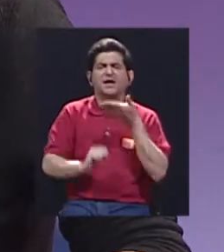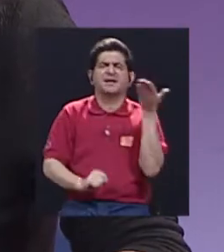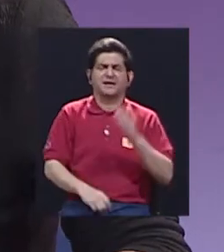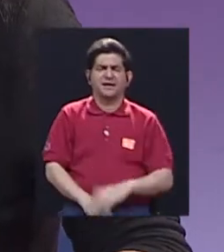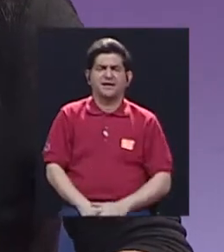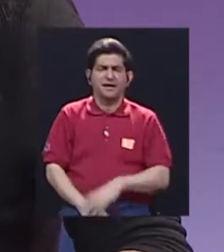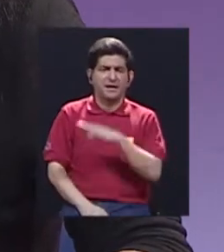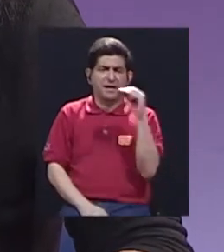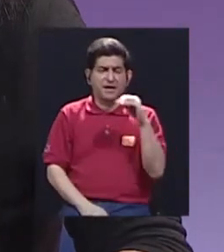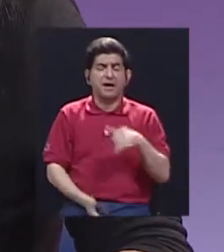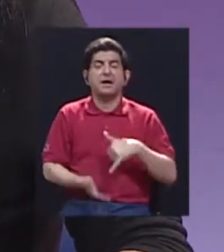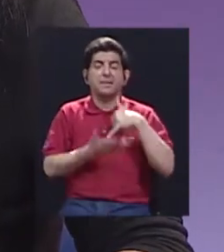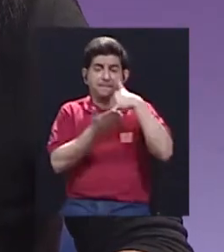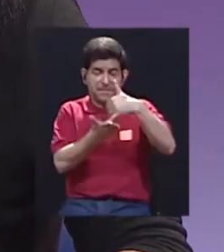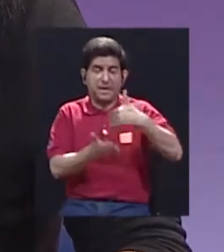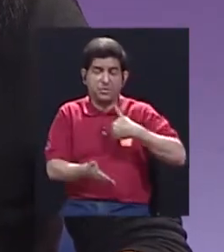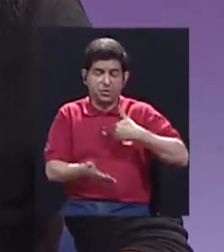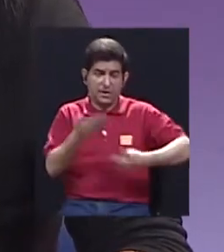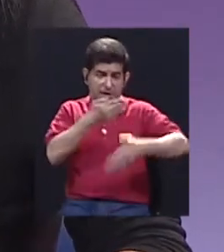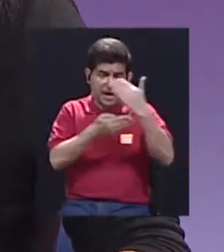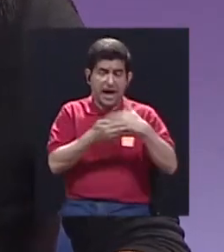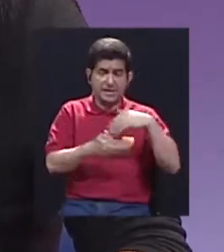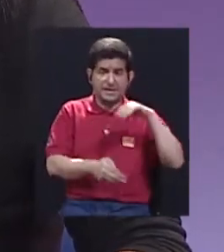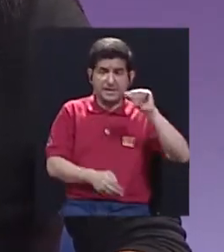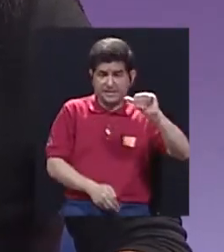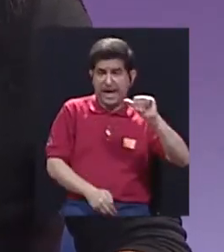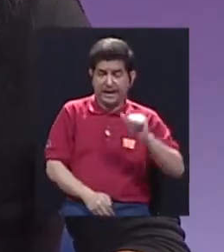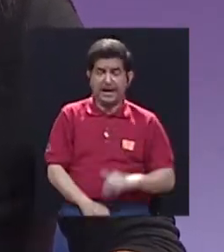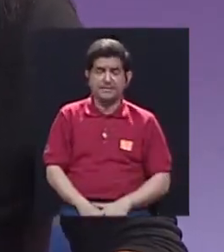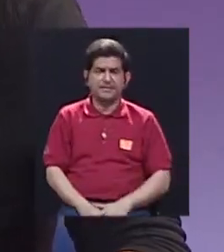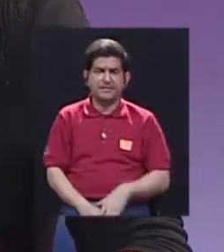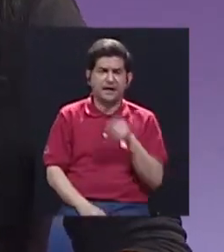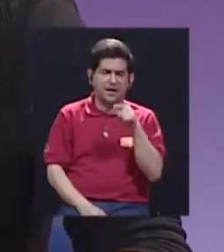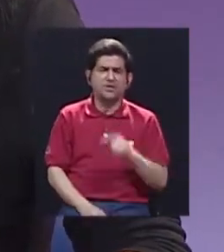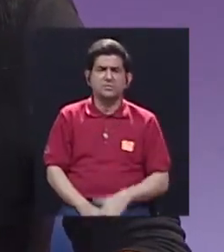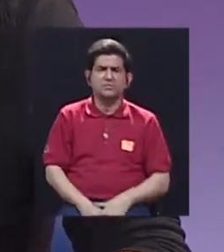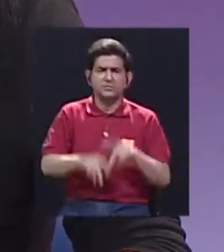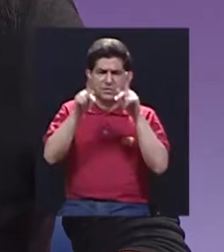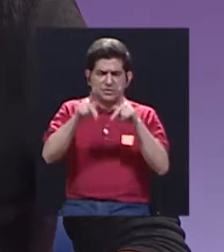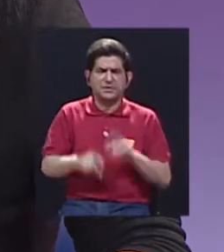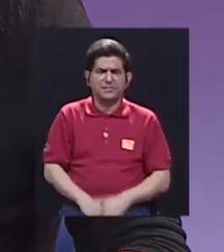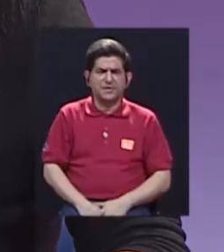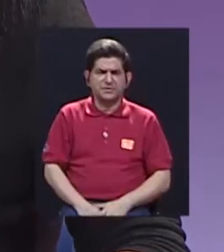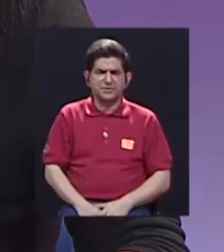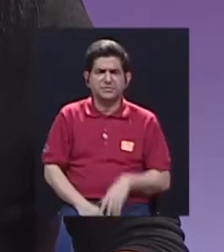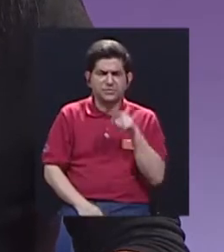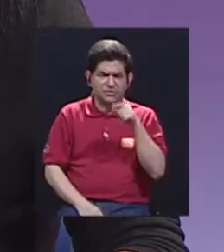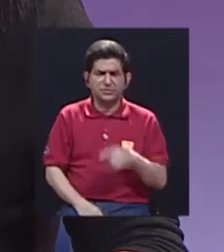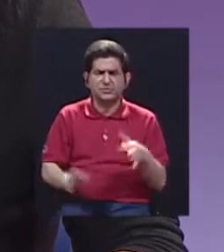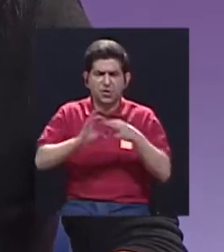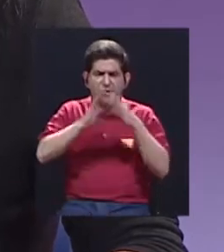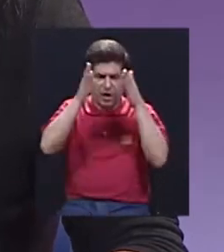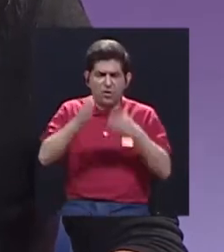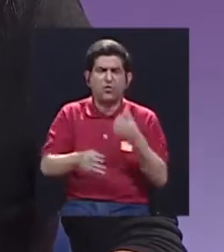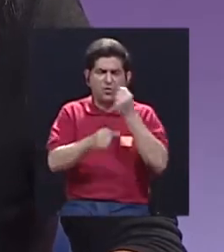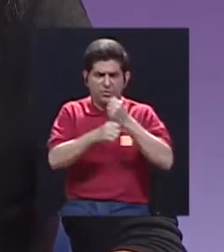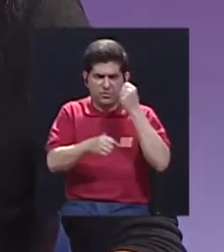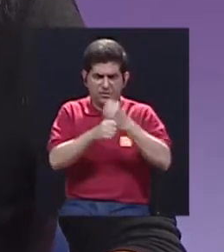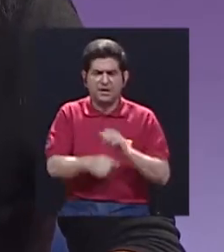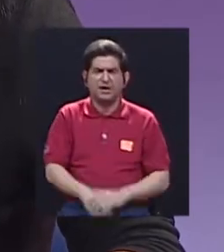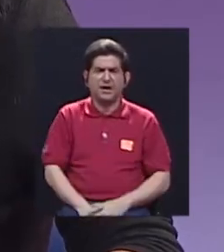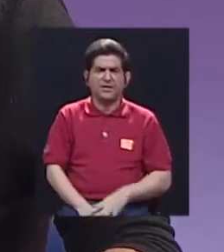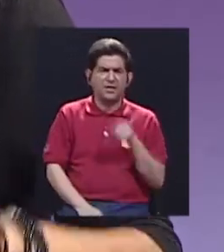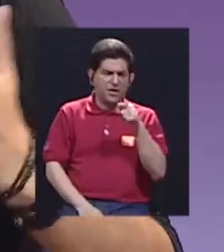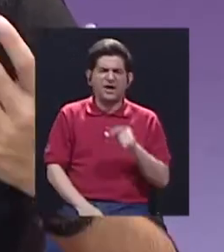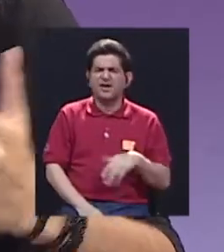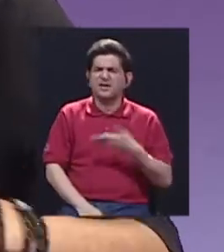el galardón que se llevó Alejandra, contanos las características, vos fuiste la curadora de su obra, quisiera que nos contaras qué características tenía